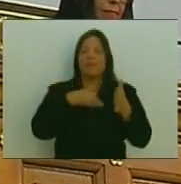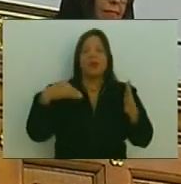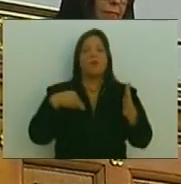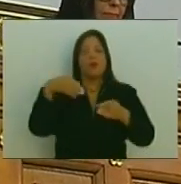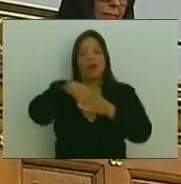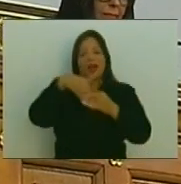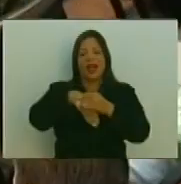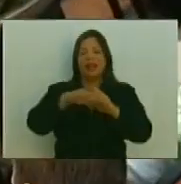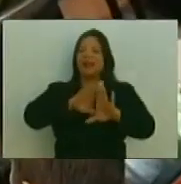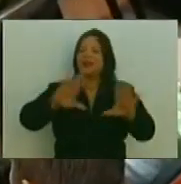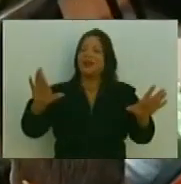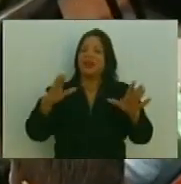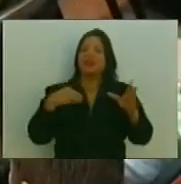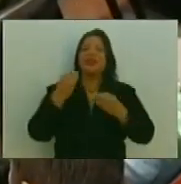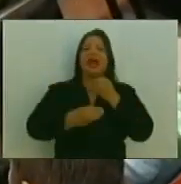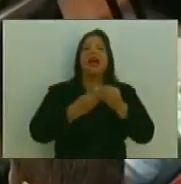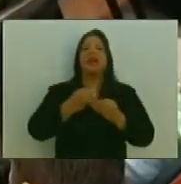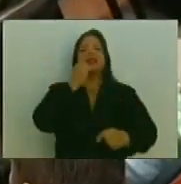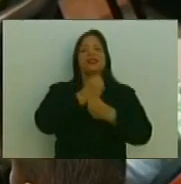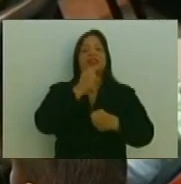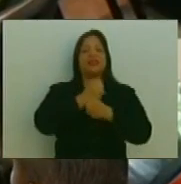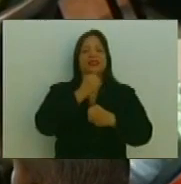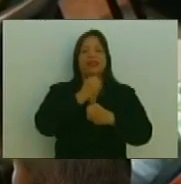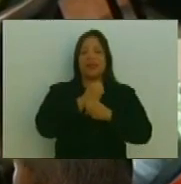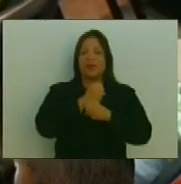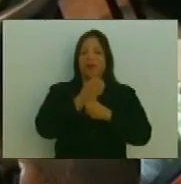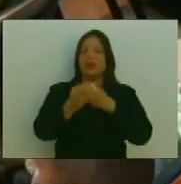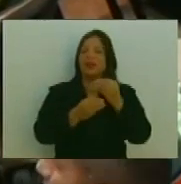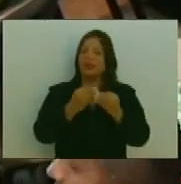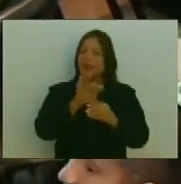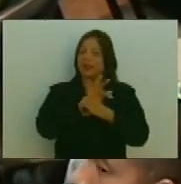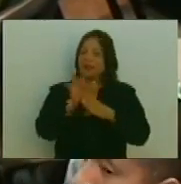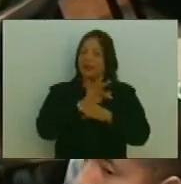hoy desempeñando esta titánica tarea.